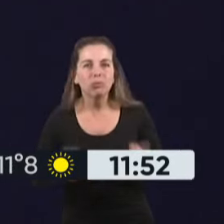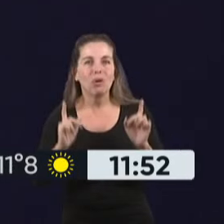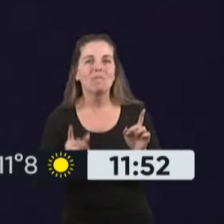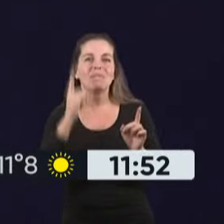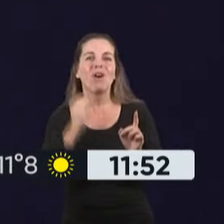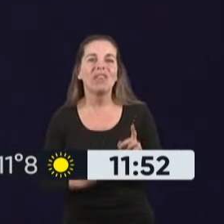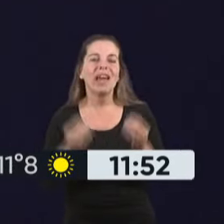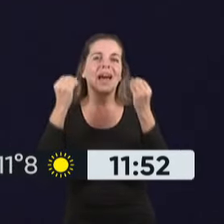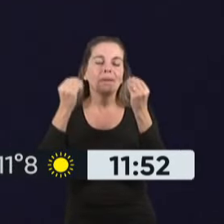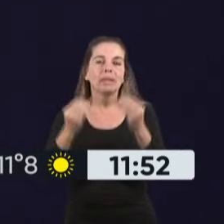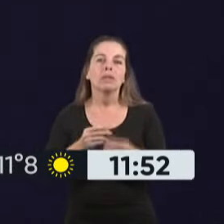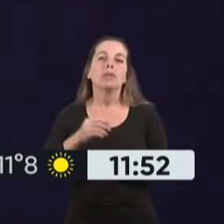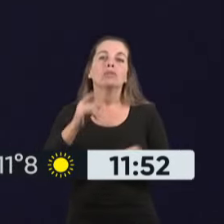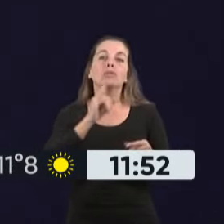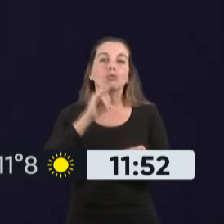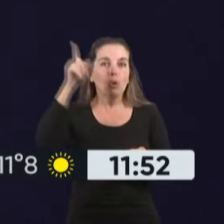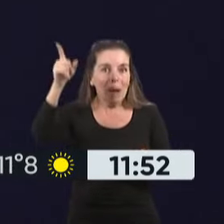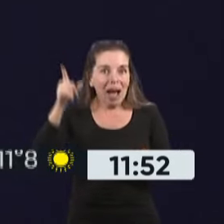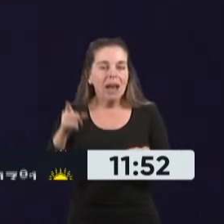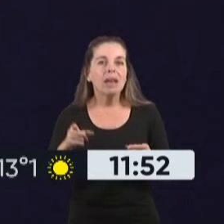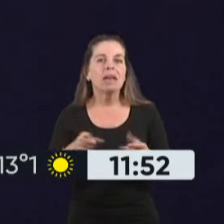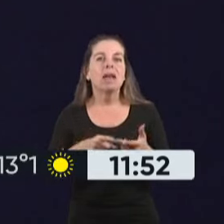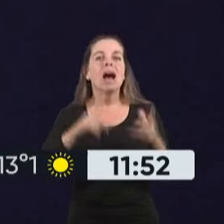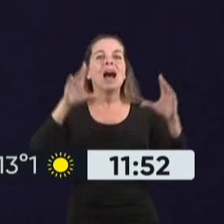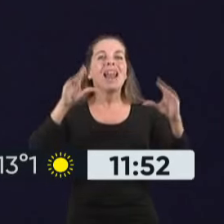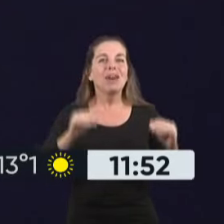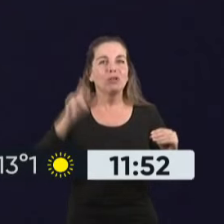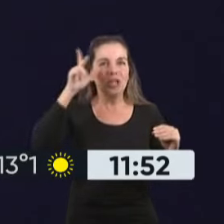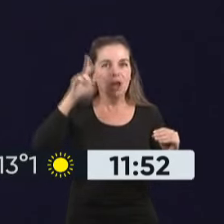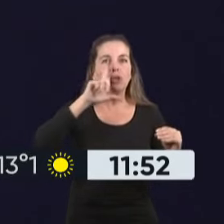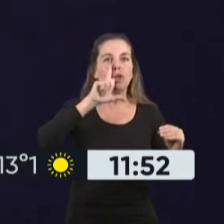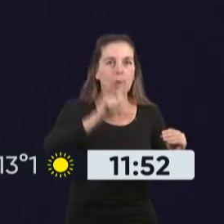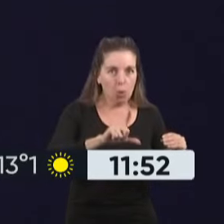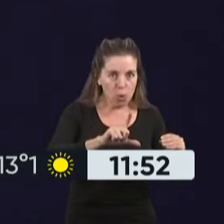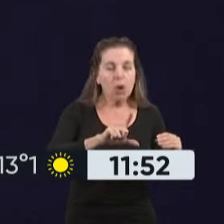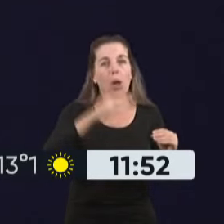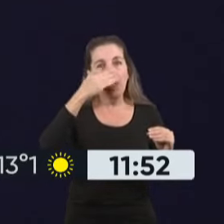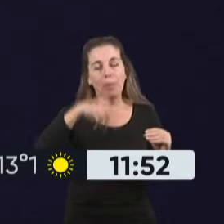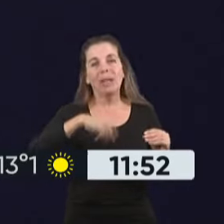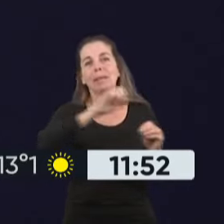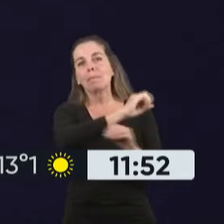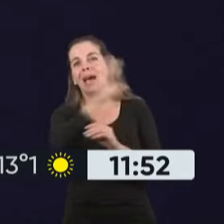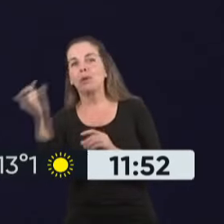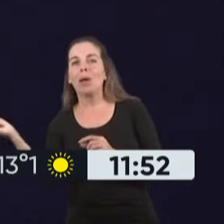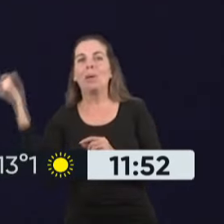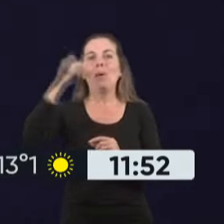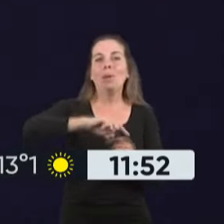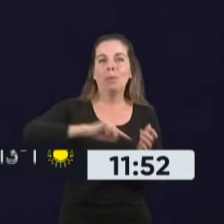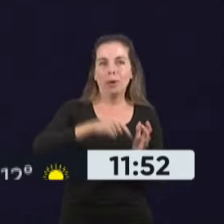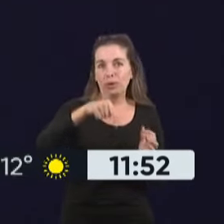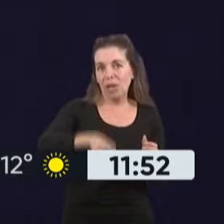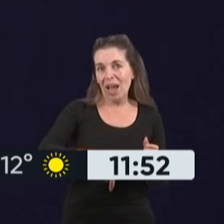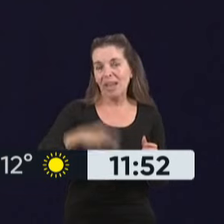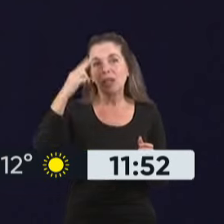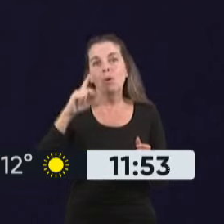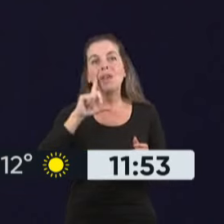8 es la vigilia. Después, a la madrugada, vamos a regresar a Buenos Aires. Al otro día la actividad aquí en Buenos Aires empieza